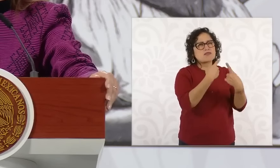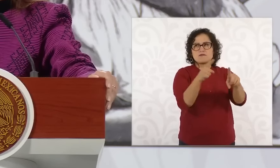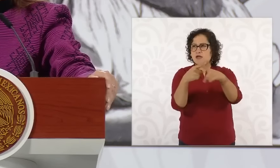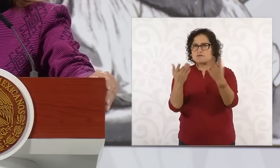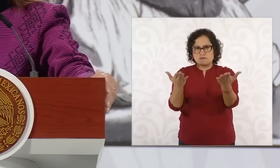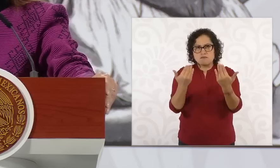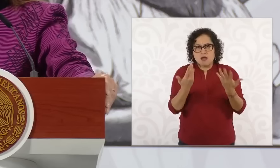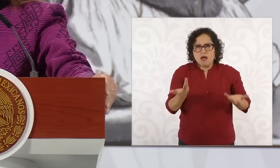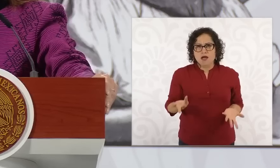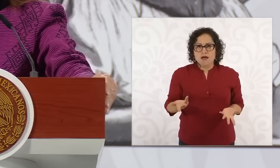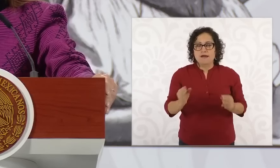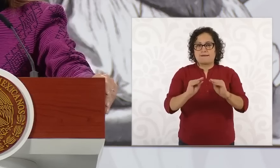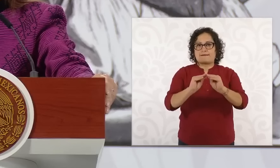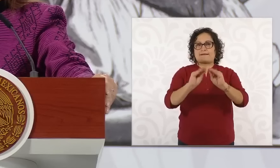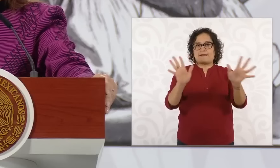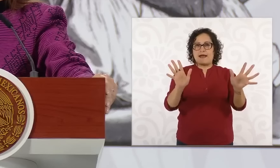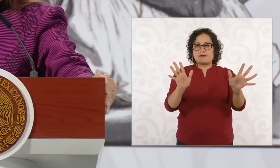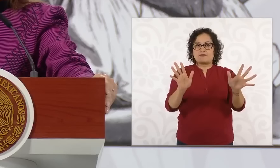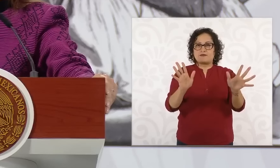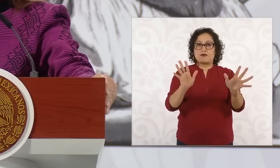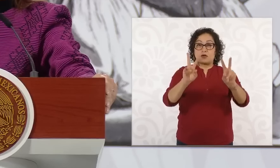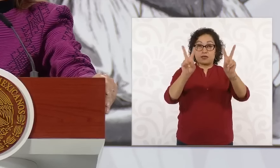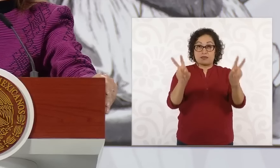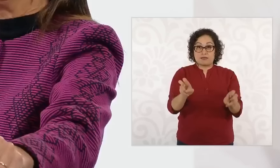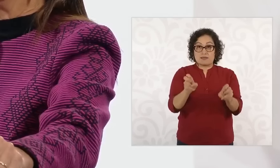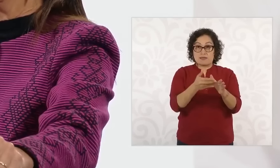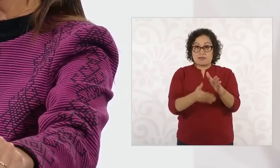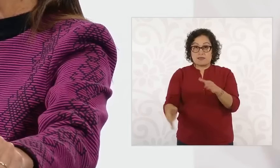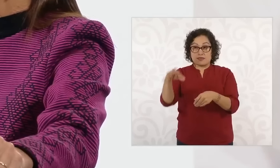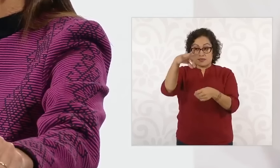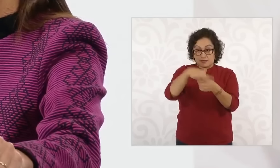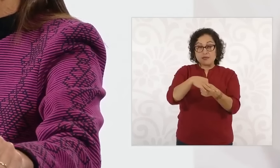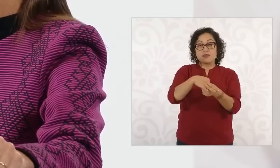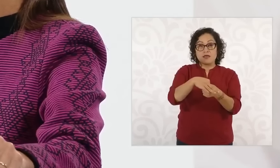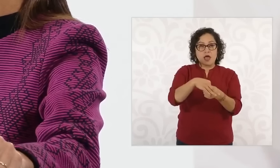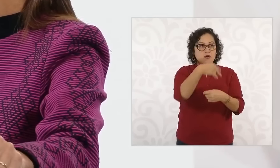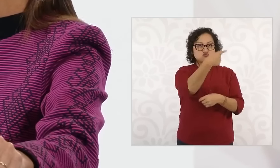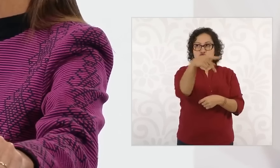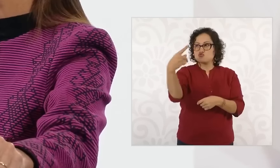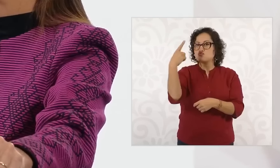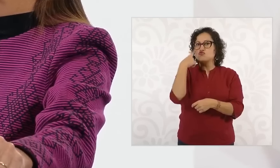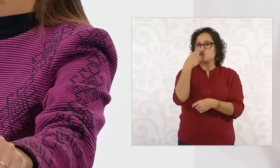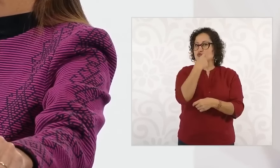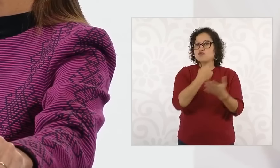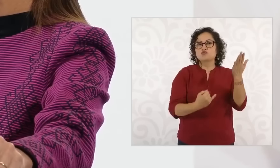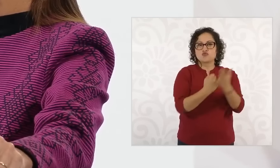elige cuando hay elecciones y el pueblo apoya o no a sus